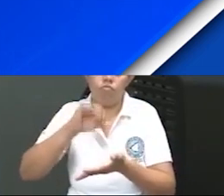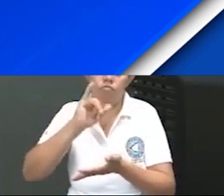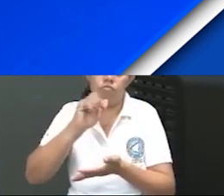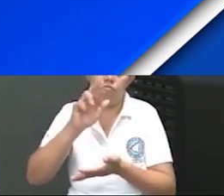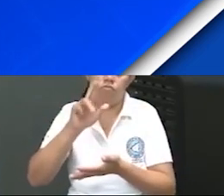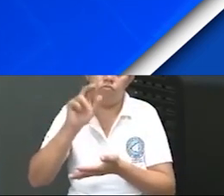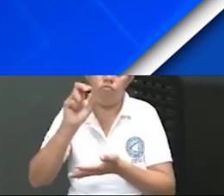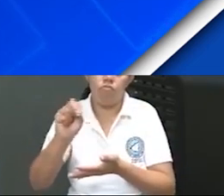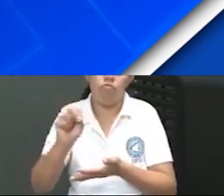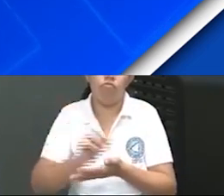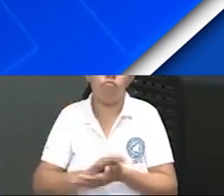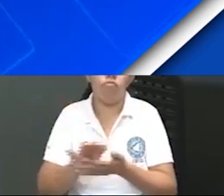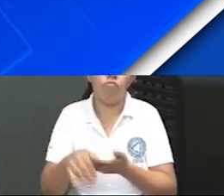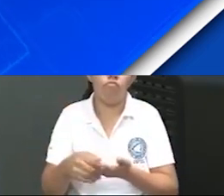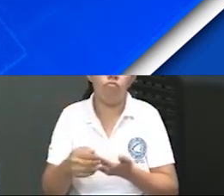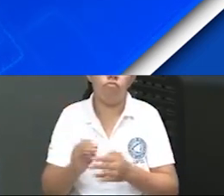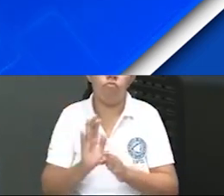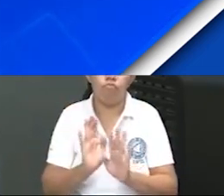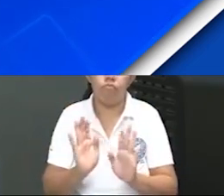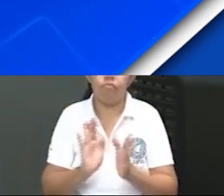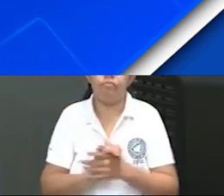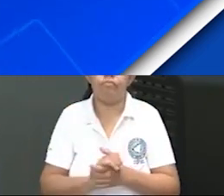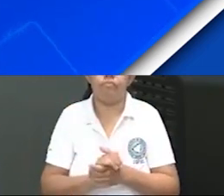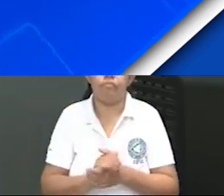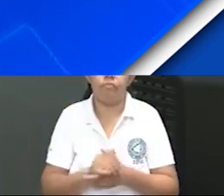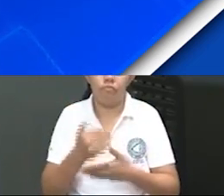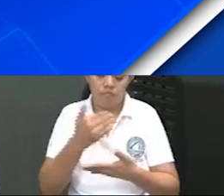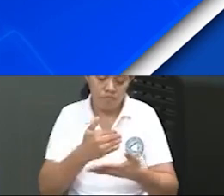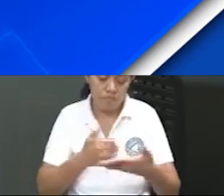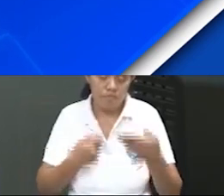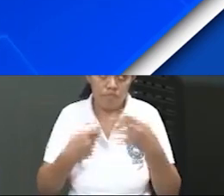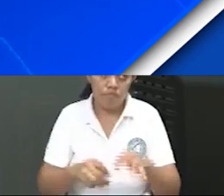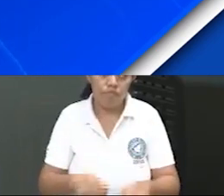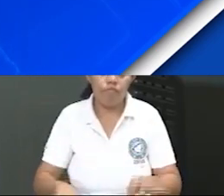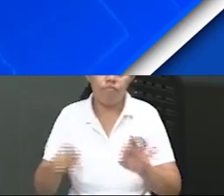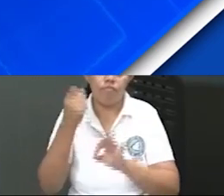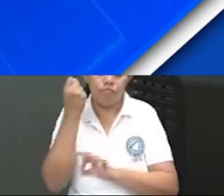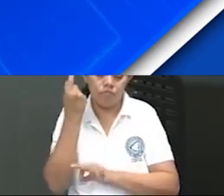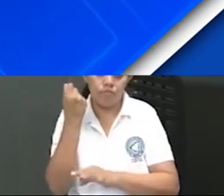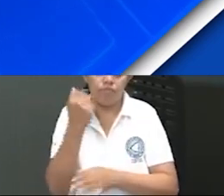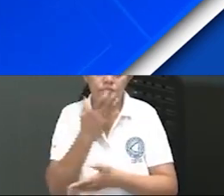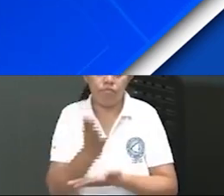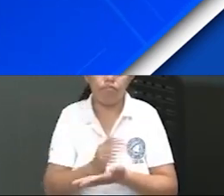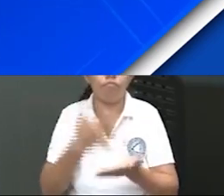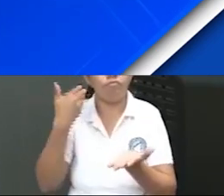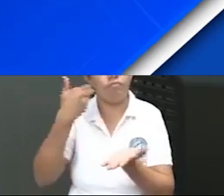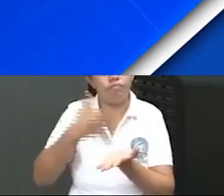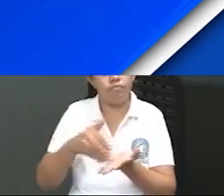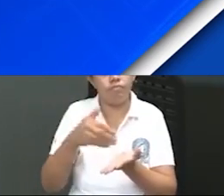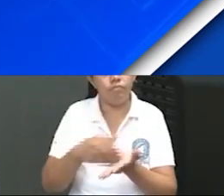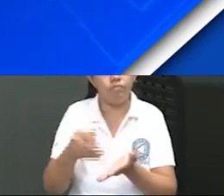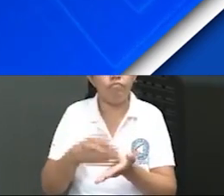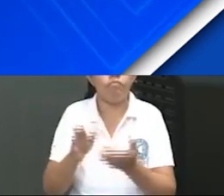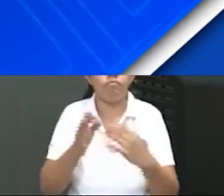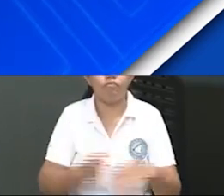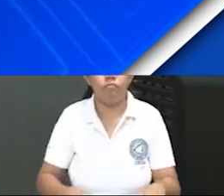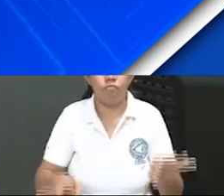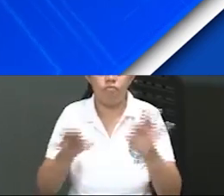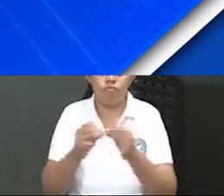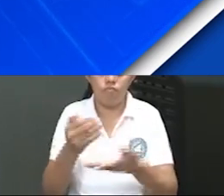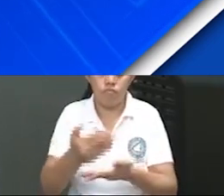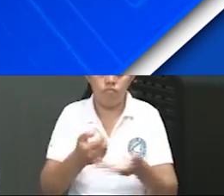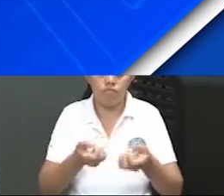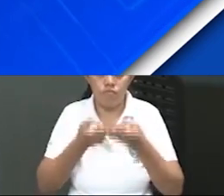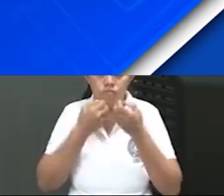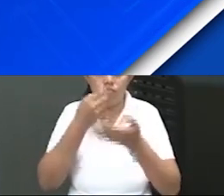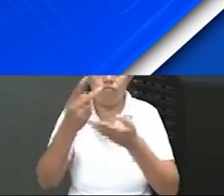de Irán. En síntesis, este memorándum de entendimiento busca facilitar la obtención y el suministro